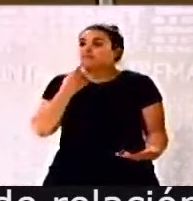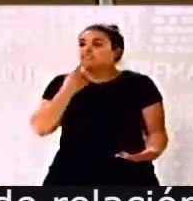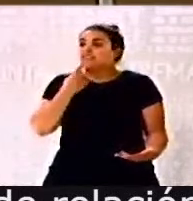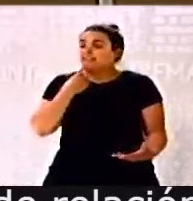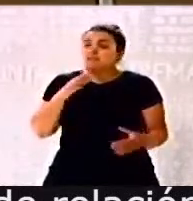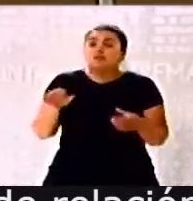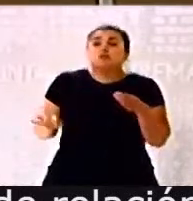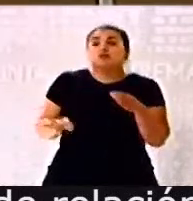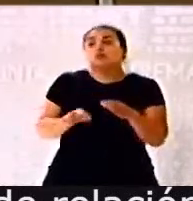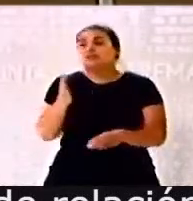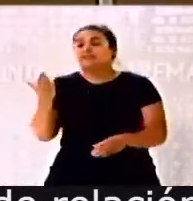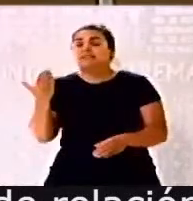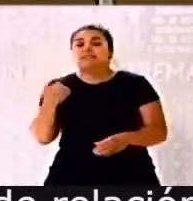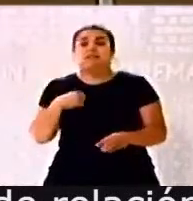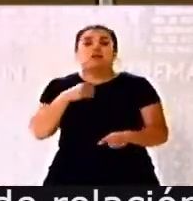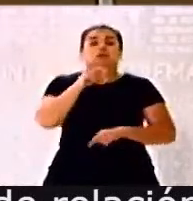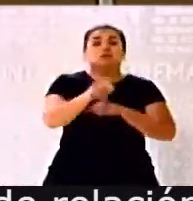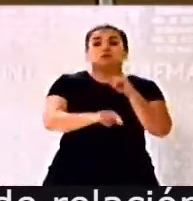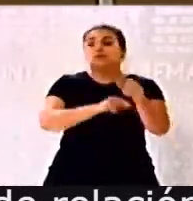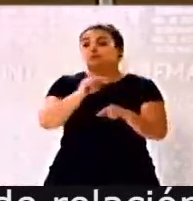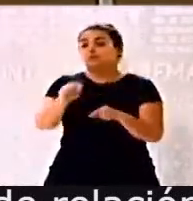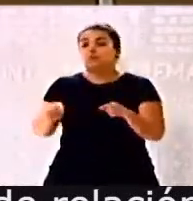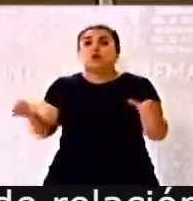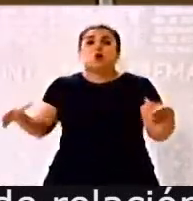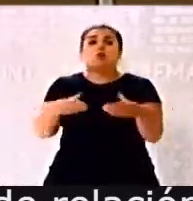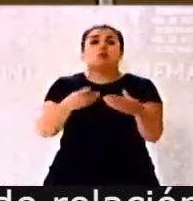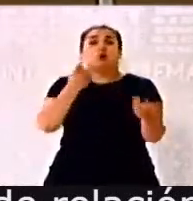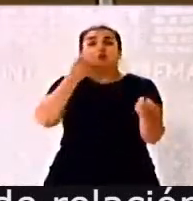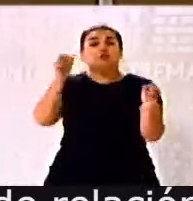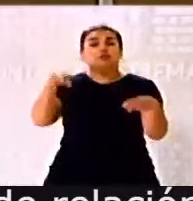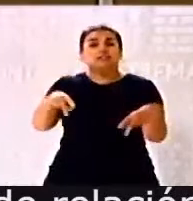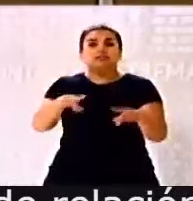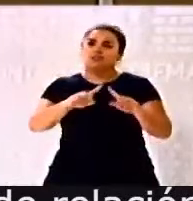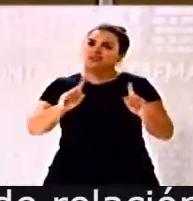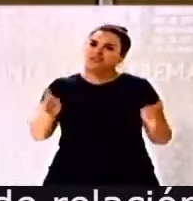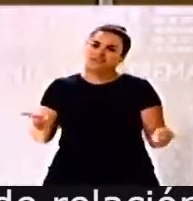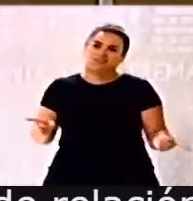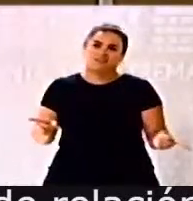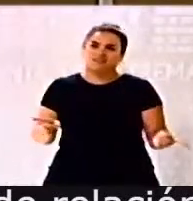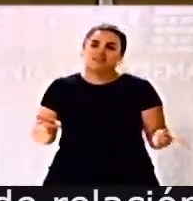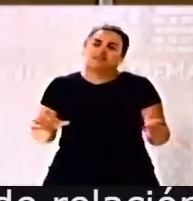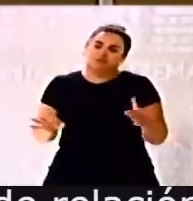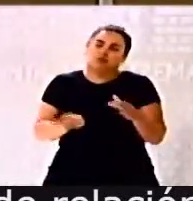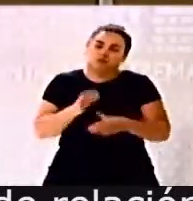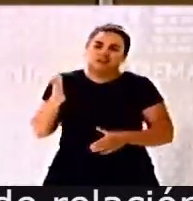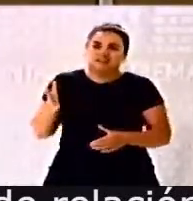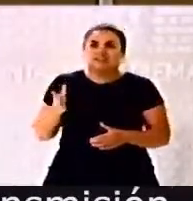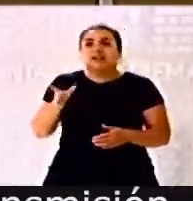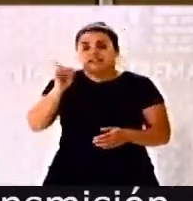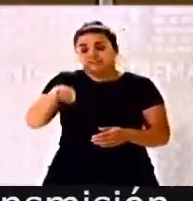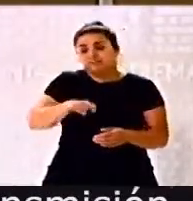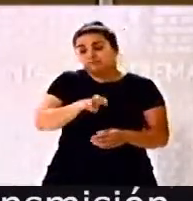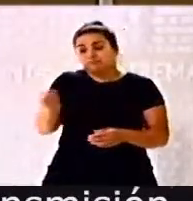afortunadamente, que haya transmisión comunitaria descontrolada. Y, por otro lado, otro síntoma del control